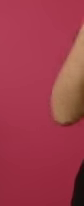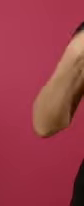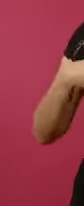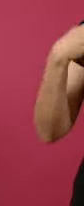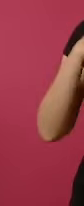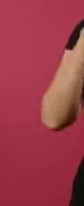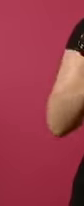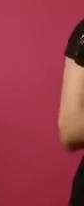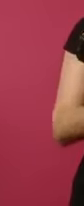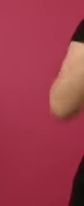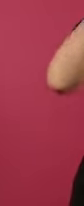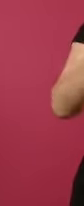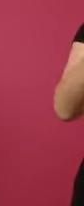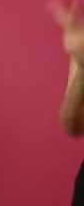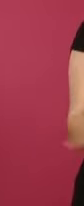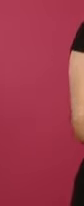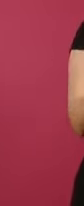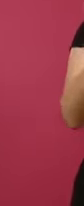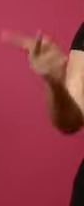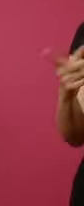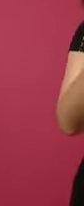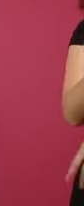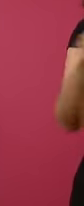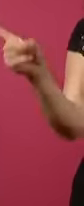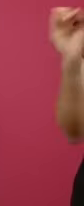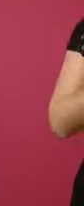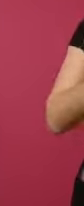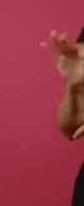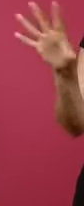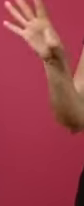vamos a preguntarle al pueblo.